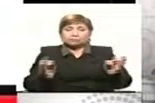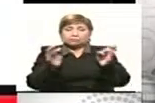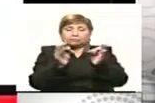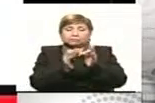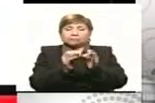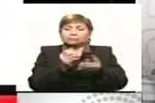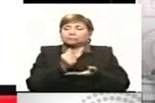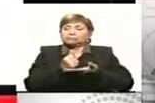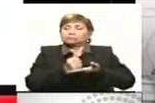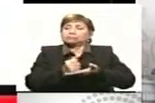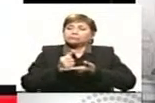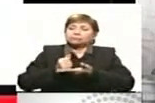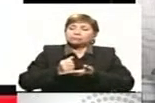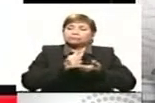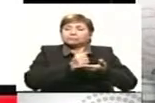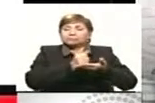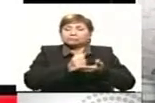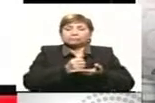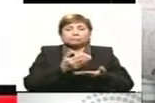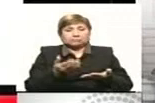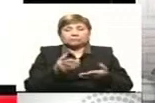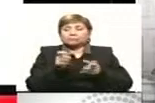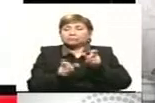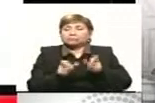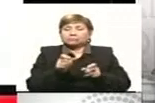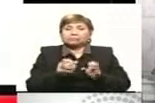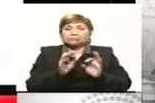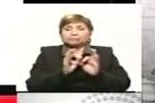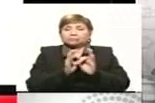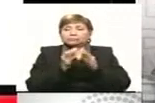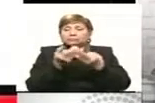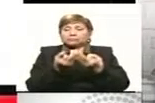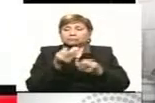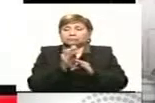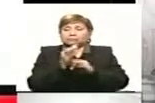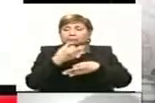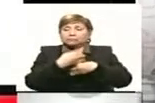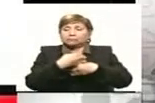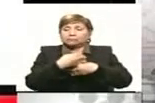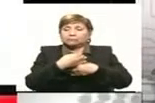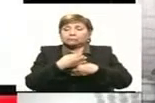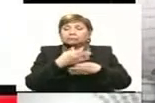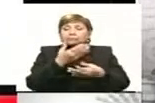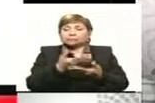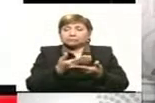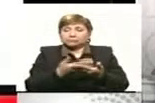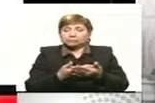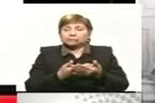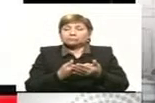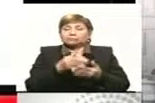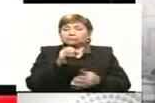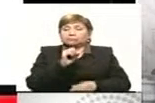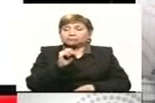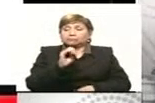de ayudar a la formalización, ¿no? Las principales inversiones